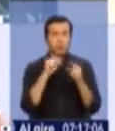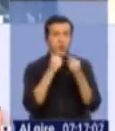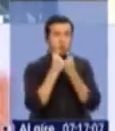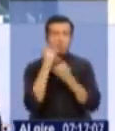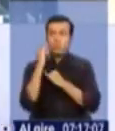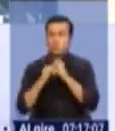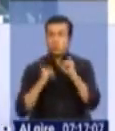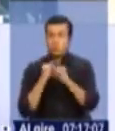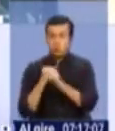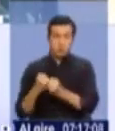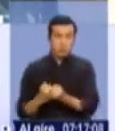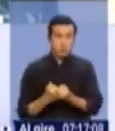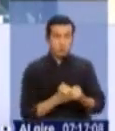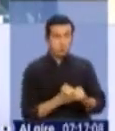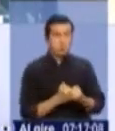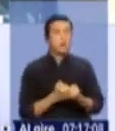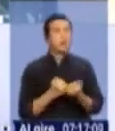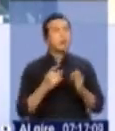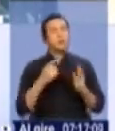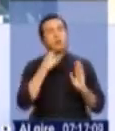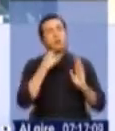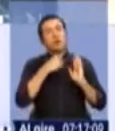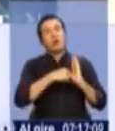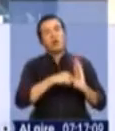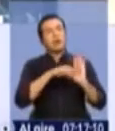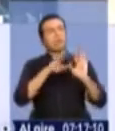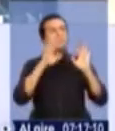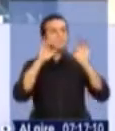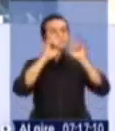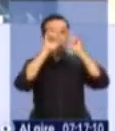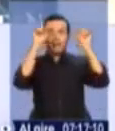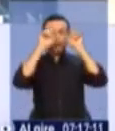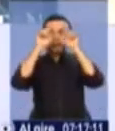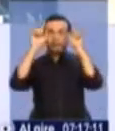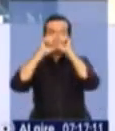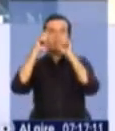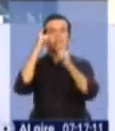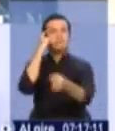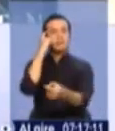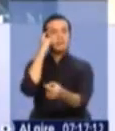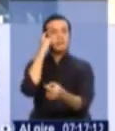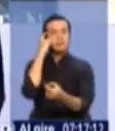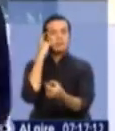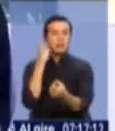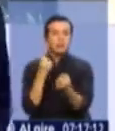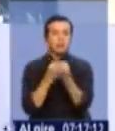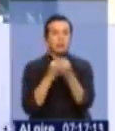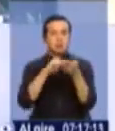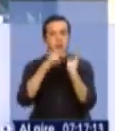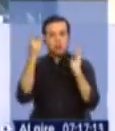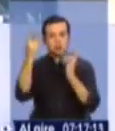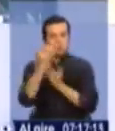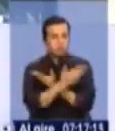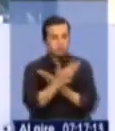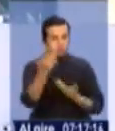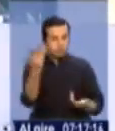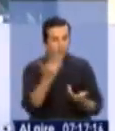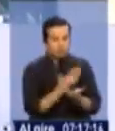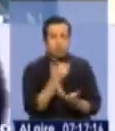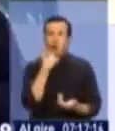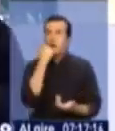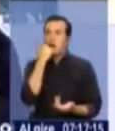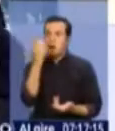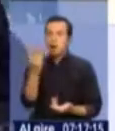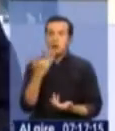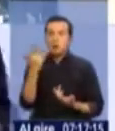si esto fuera empresarial estuviéramos hablando de transferencias tecnología aquí estamos de pronto hablando de algún tipo